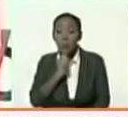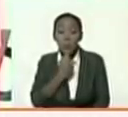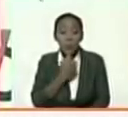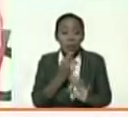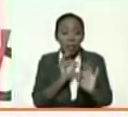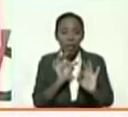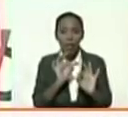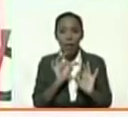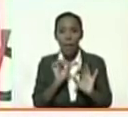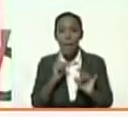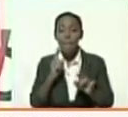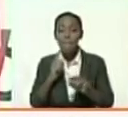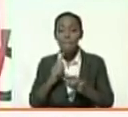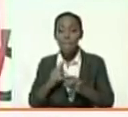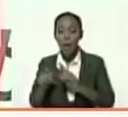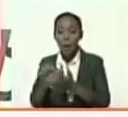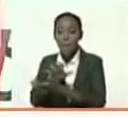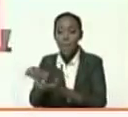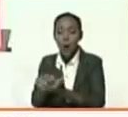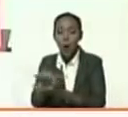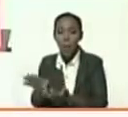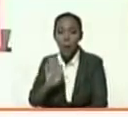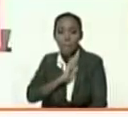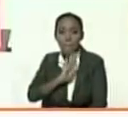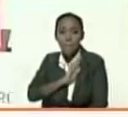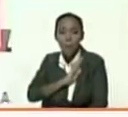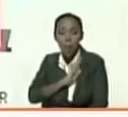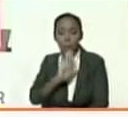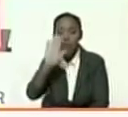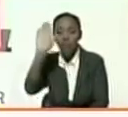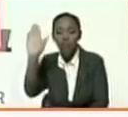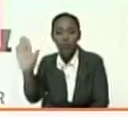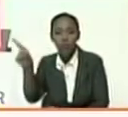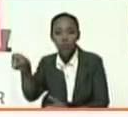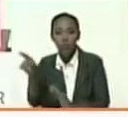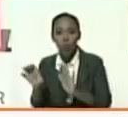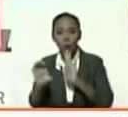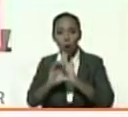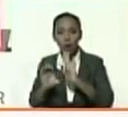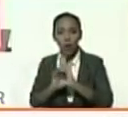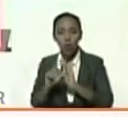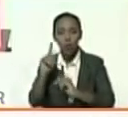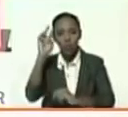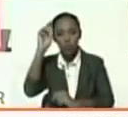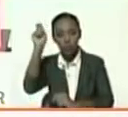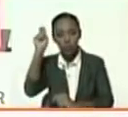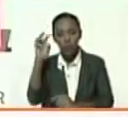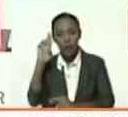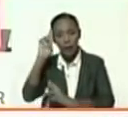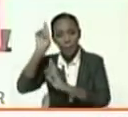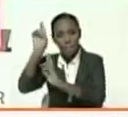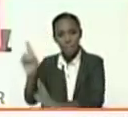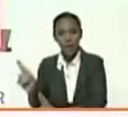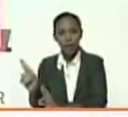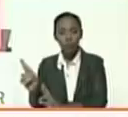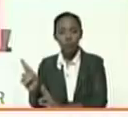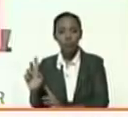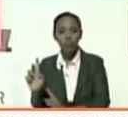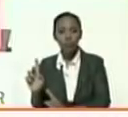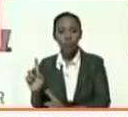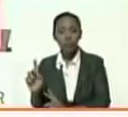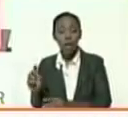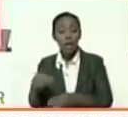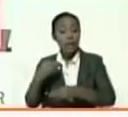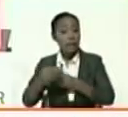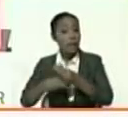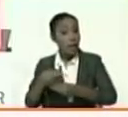Pero los asuntos internos, de acuerdo a lo que diga su constitución, ahí están establecidos. Ahora, lo que ha ocurrido